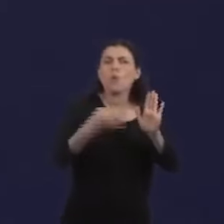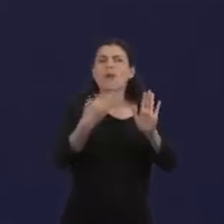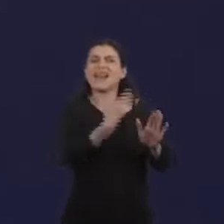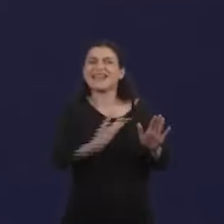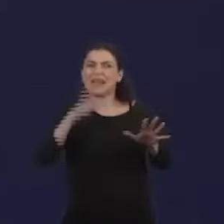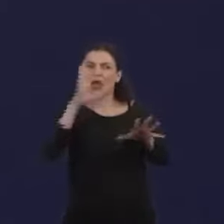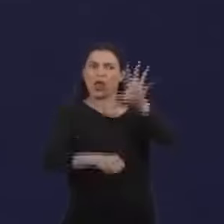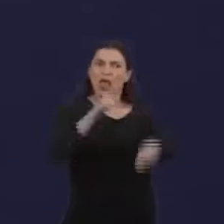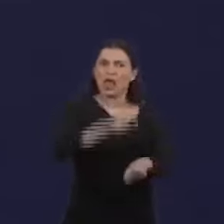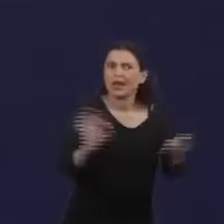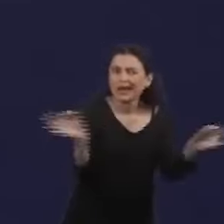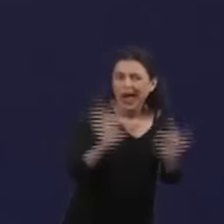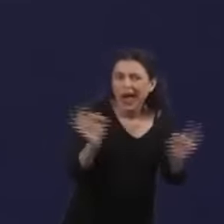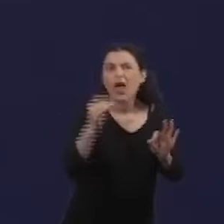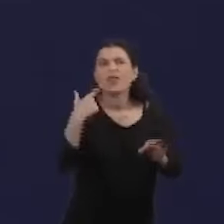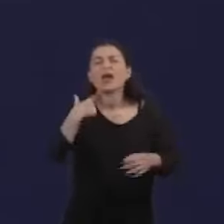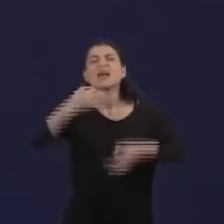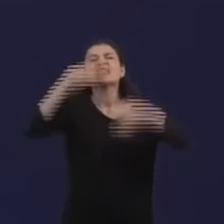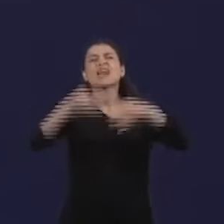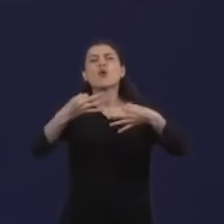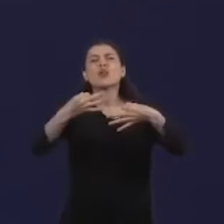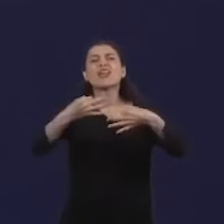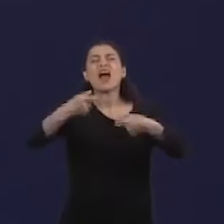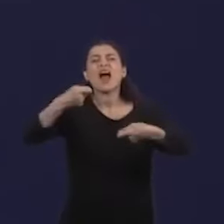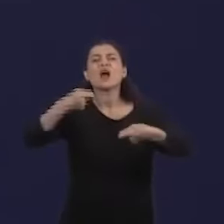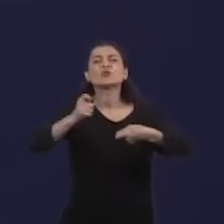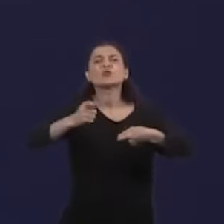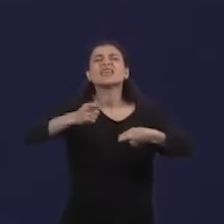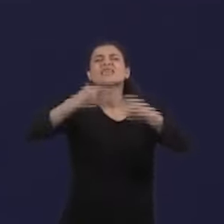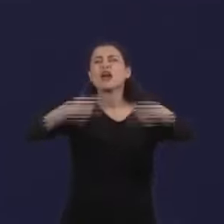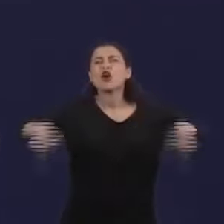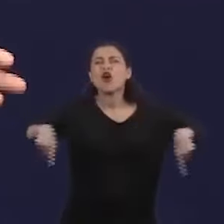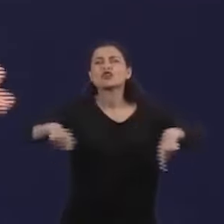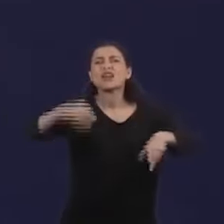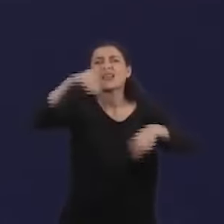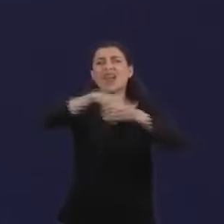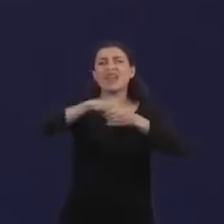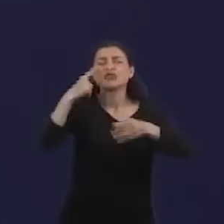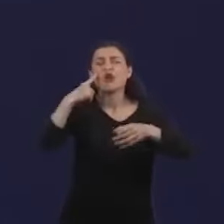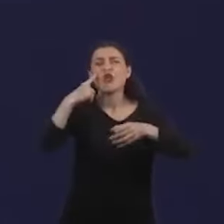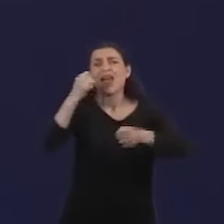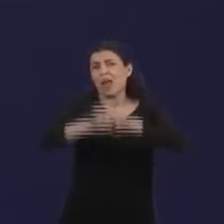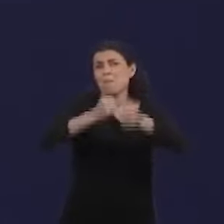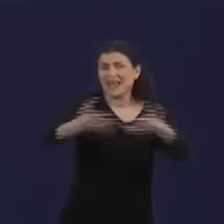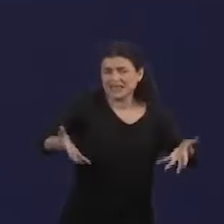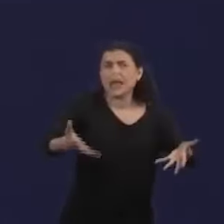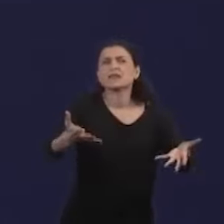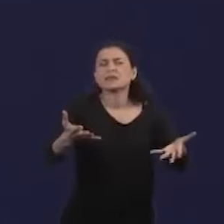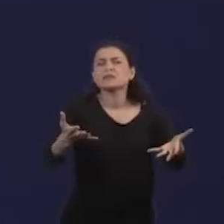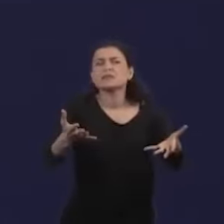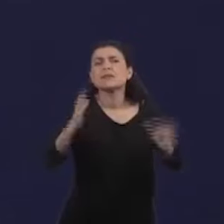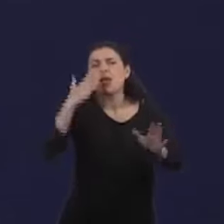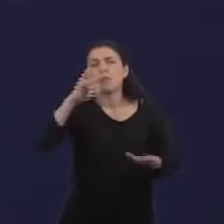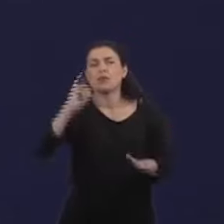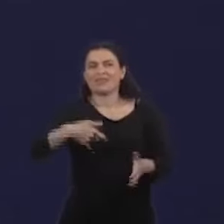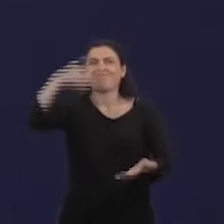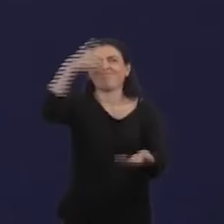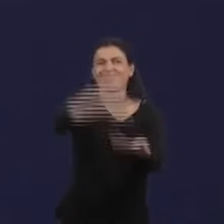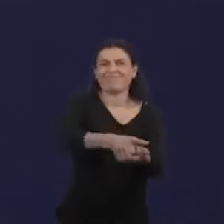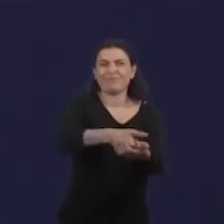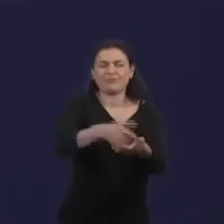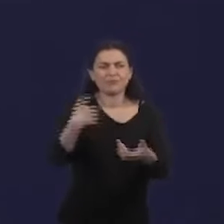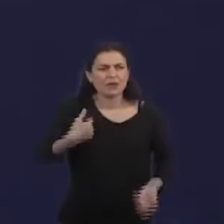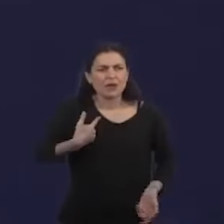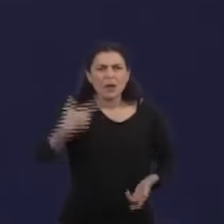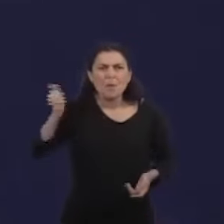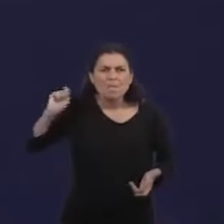dinero seguridad jurídica pero me he pasado anunciando inversiones hace dos meses que me la pasó anunciando